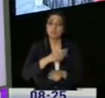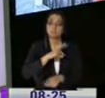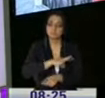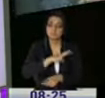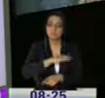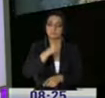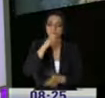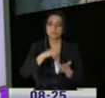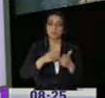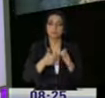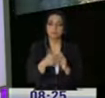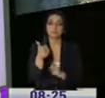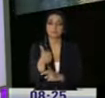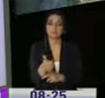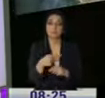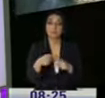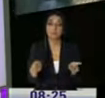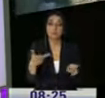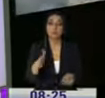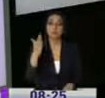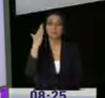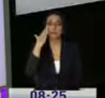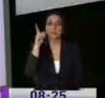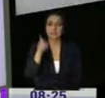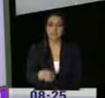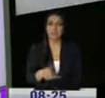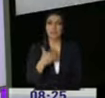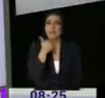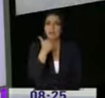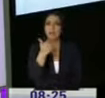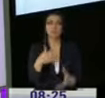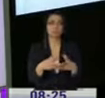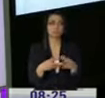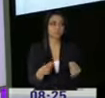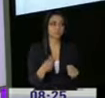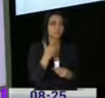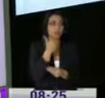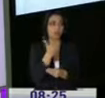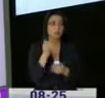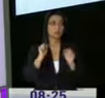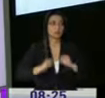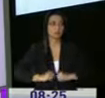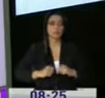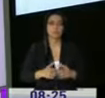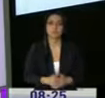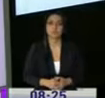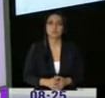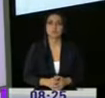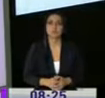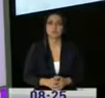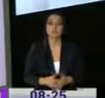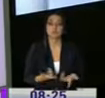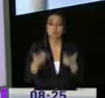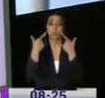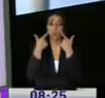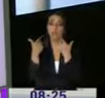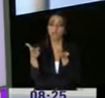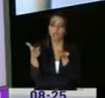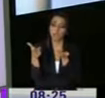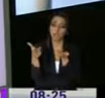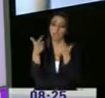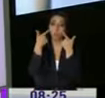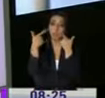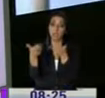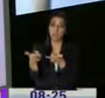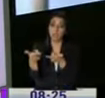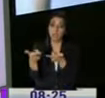generamos nosotros, pero también tenemos que tratar de encontrar la solución, porque va a ser, imagínense poner guardias todo el día para saber quién es el que bota la